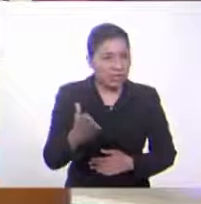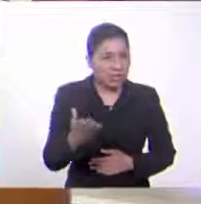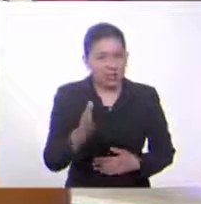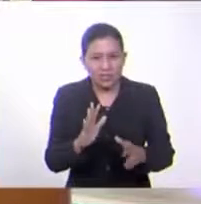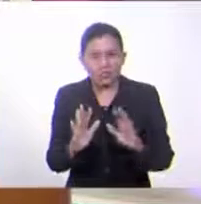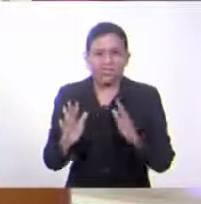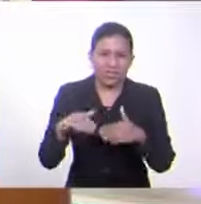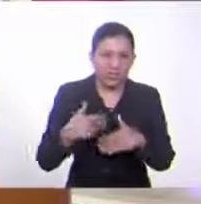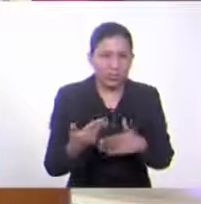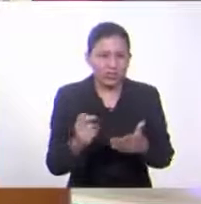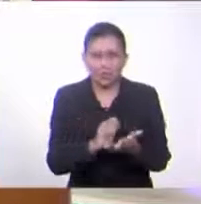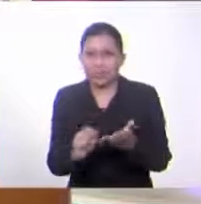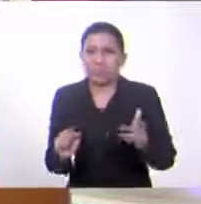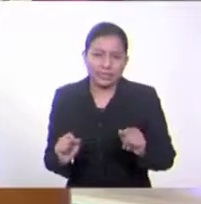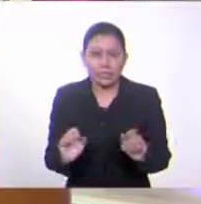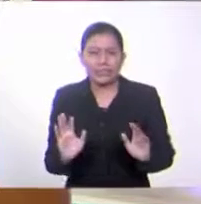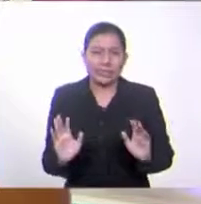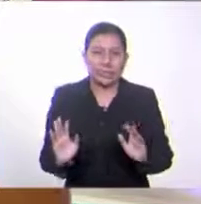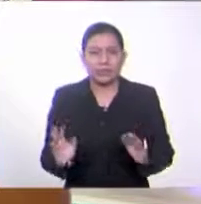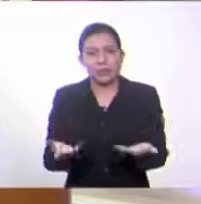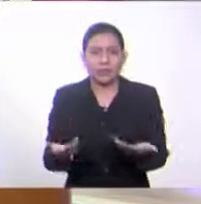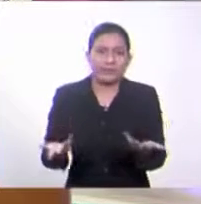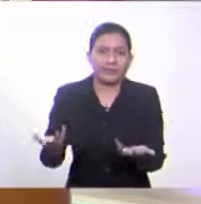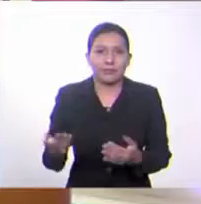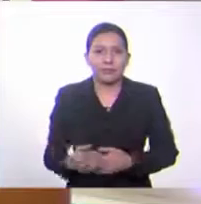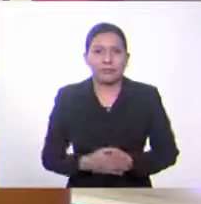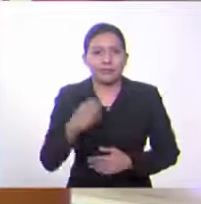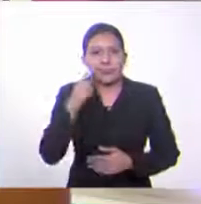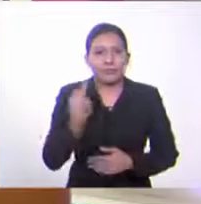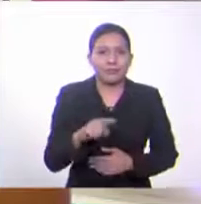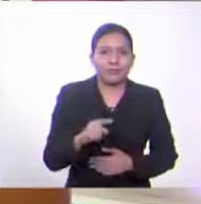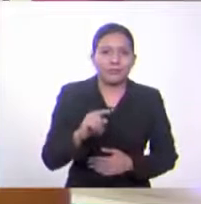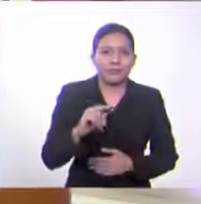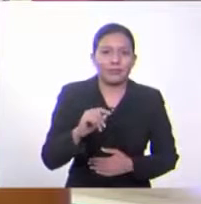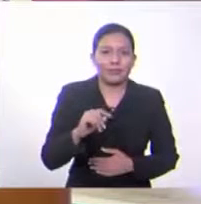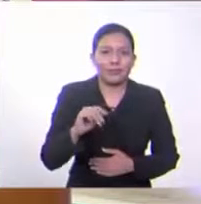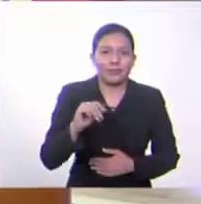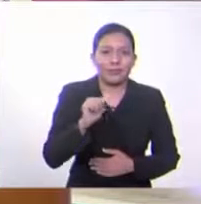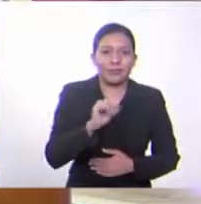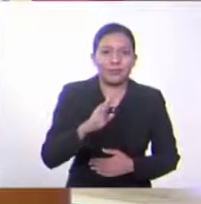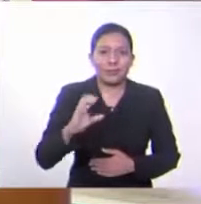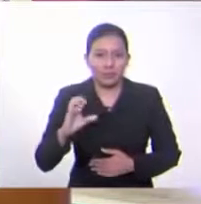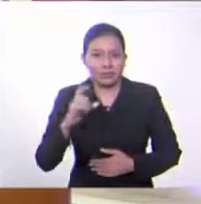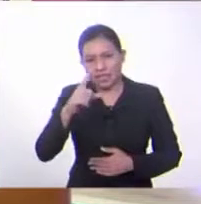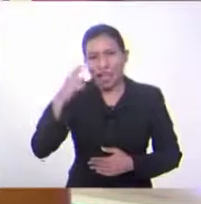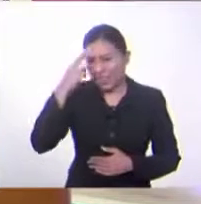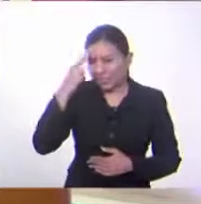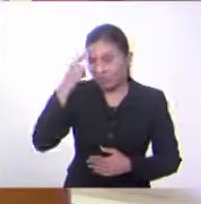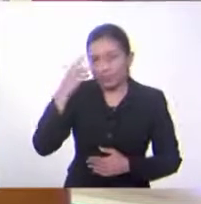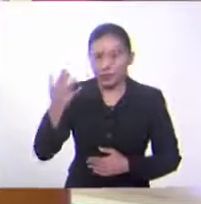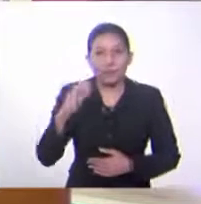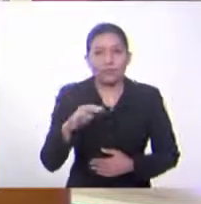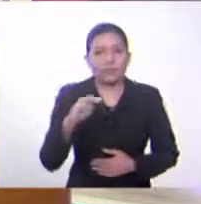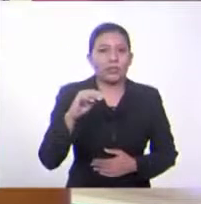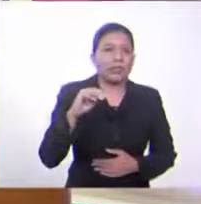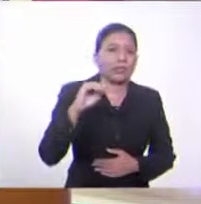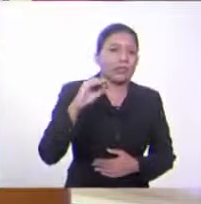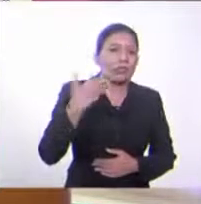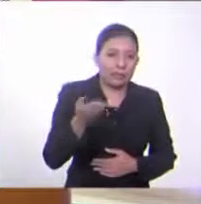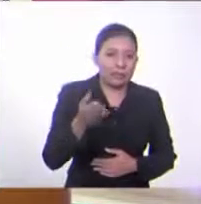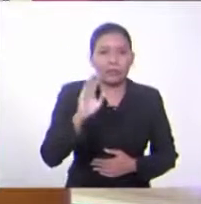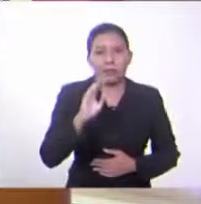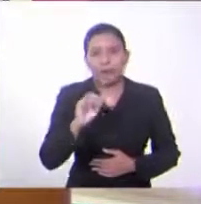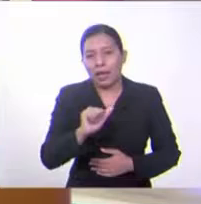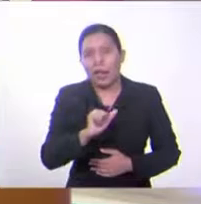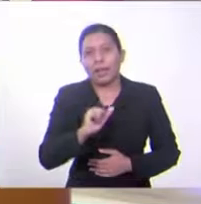puedo de aquí. escribir. Sí, sí, sí, Estábamos buscando este, A, B, C. tienes razón. Y A, C, B. Tienes razón,